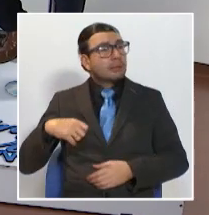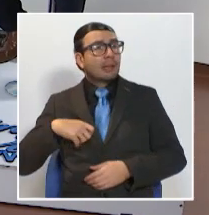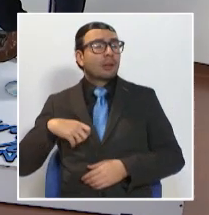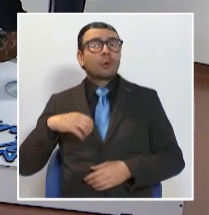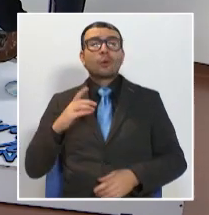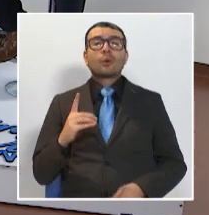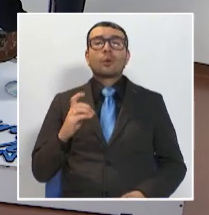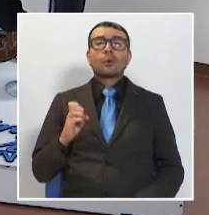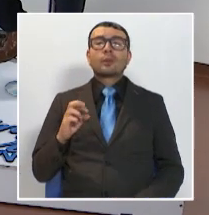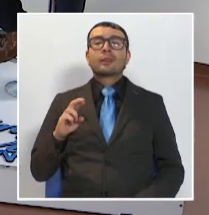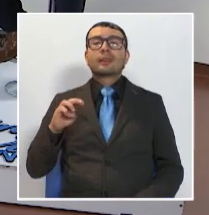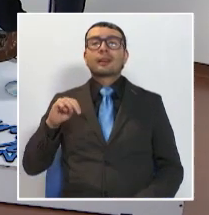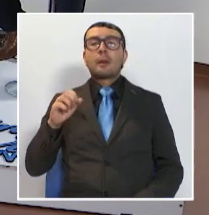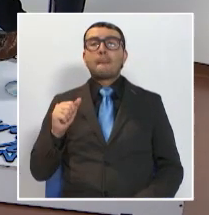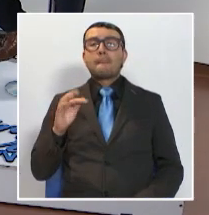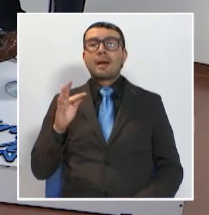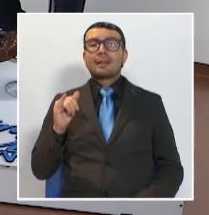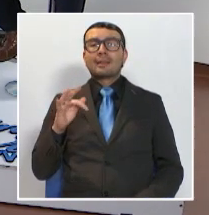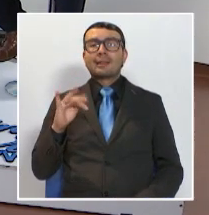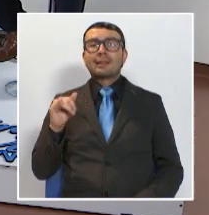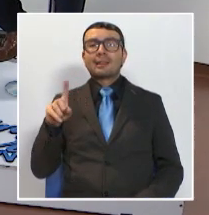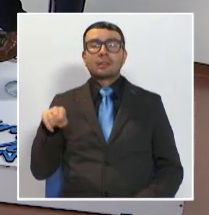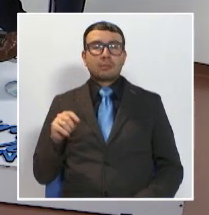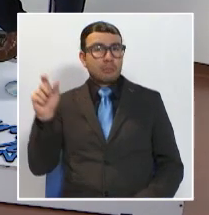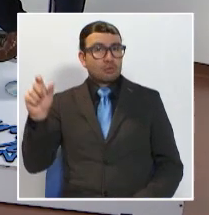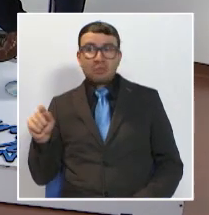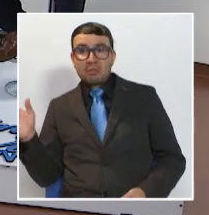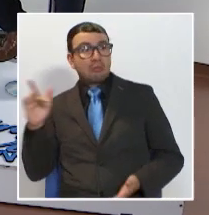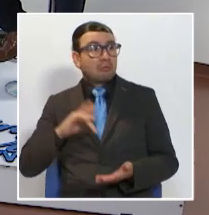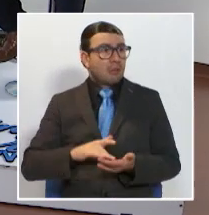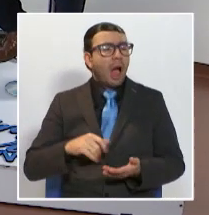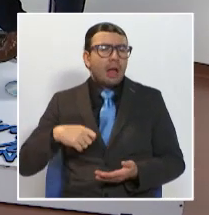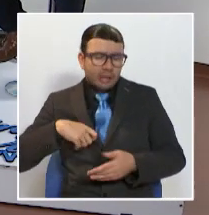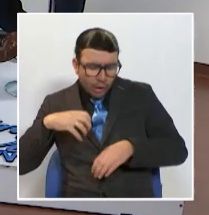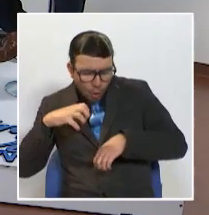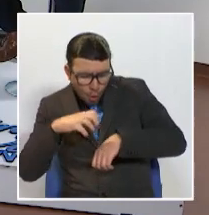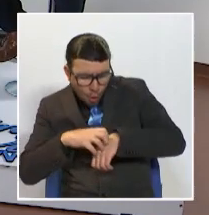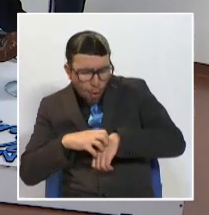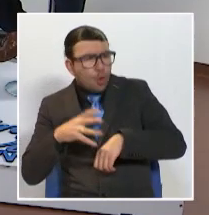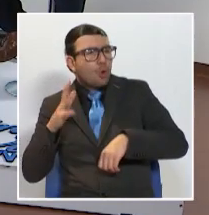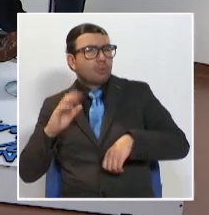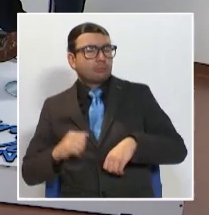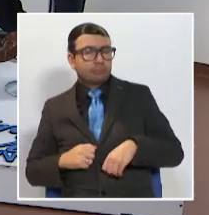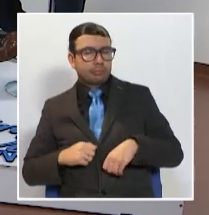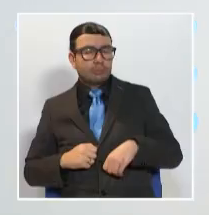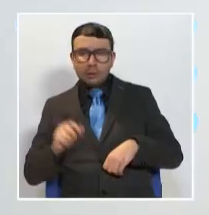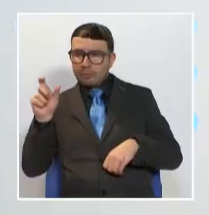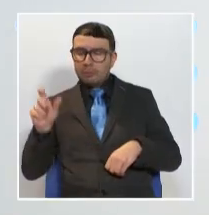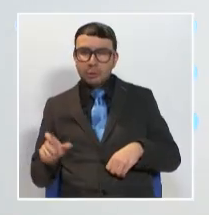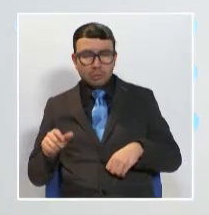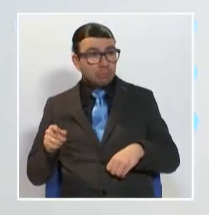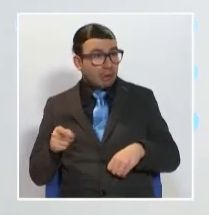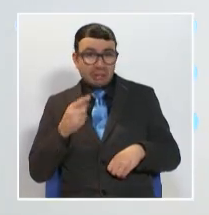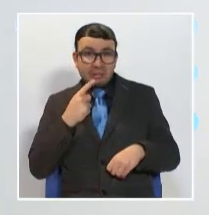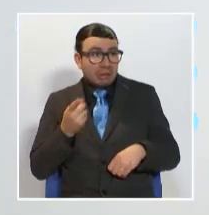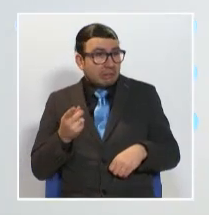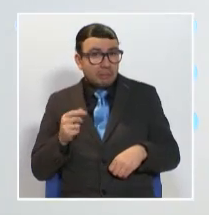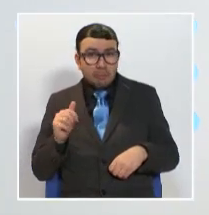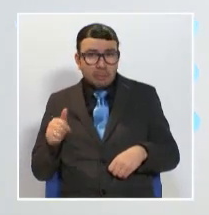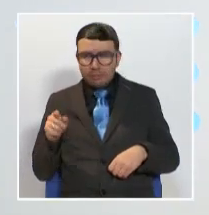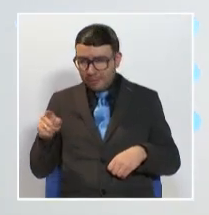dermatitis. Cuando nos quedan a la consulta y dicen, doctor, es que tengo un hongo. Exacto. Y entonces la gente maneja muy fácil el